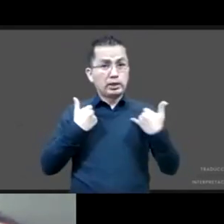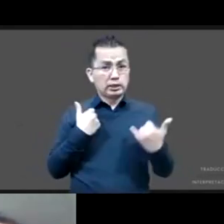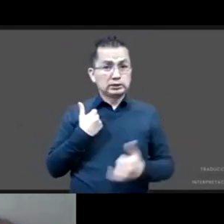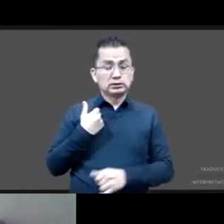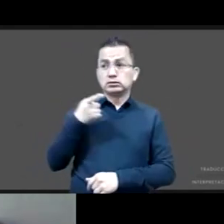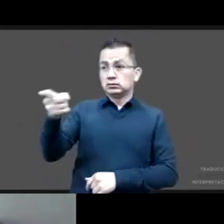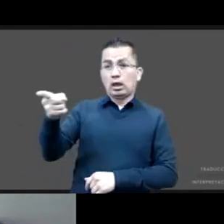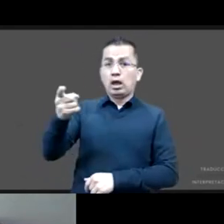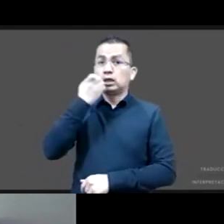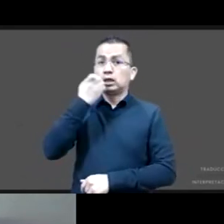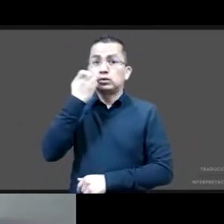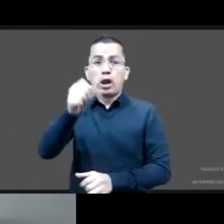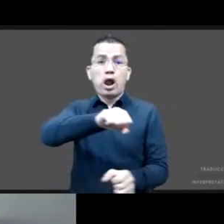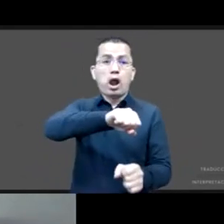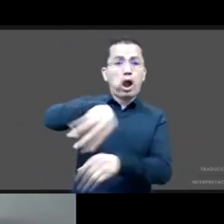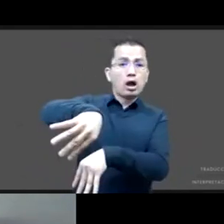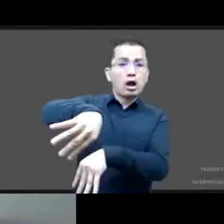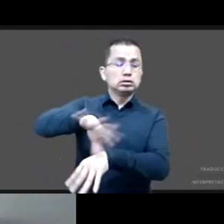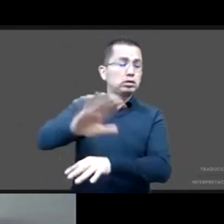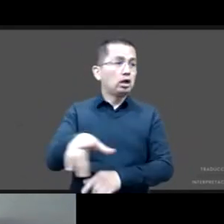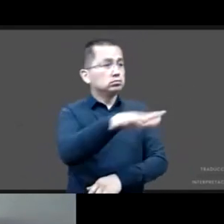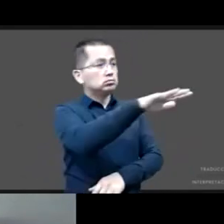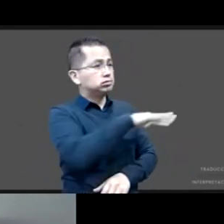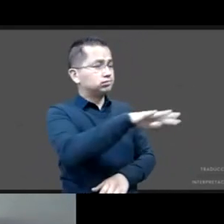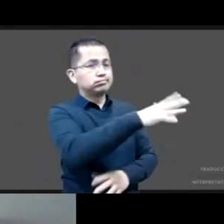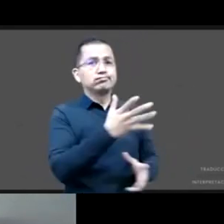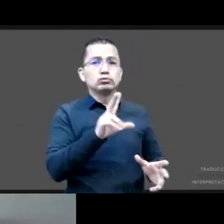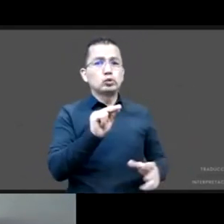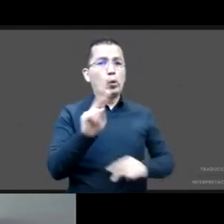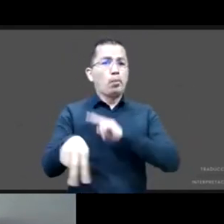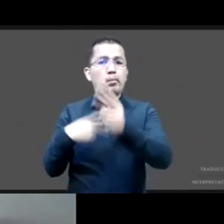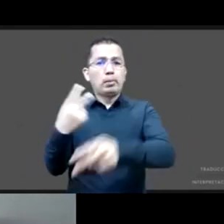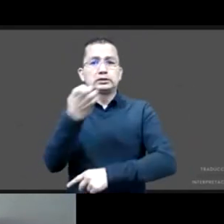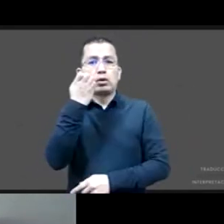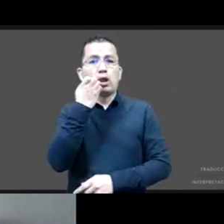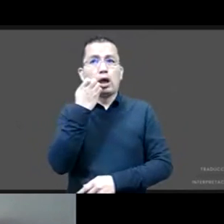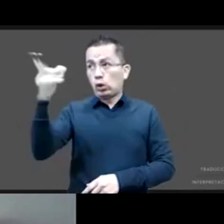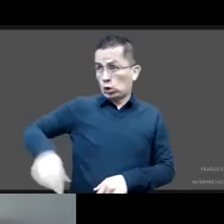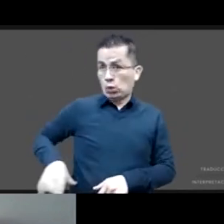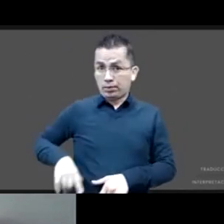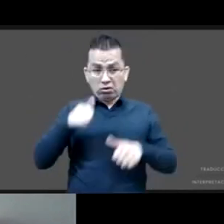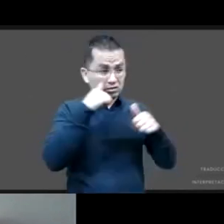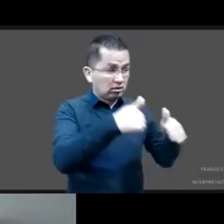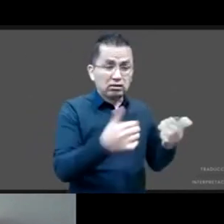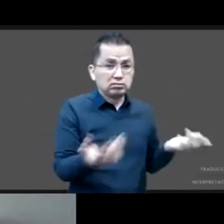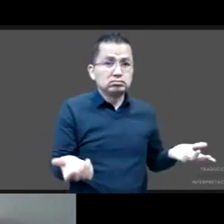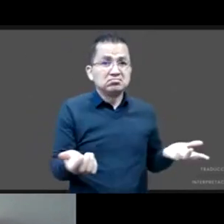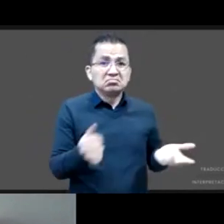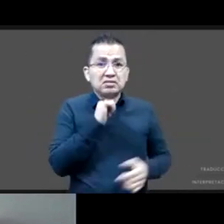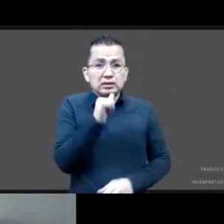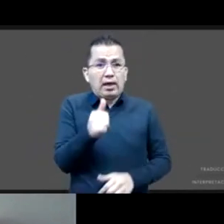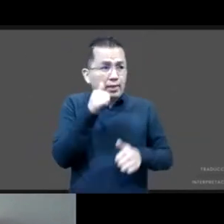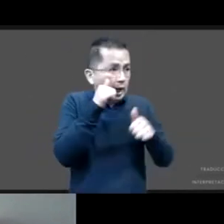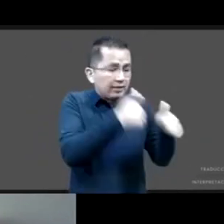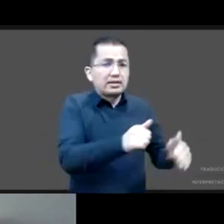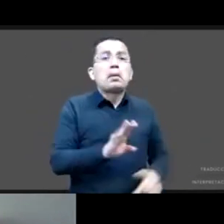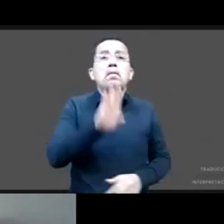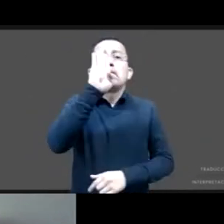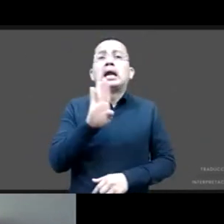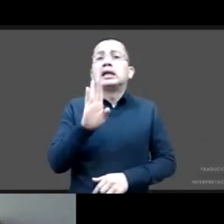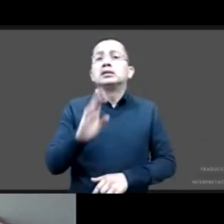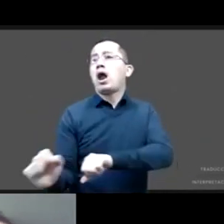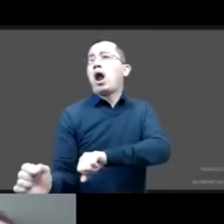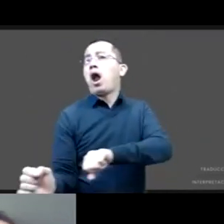no hay una política pública para ellos en este país entonces tenemos que construirla tenemos que exigirla porque es su derecho